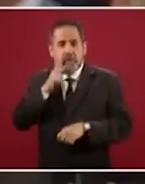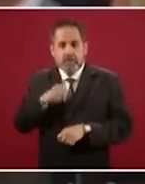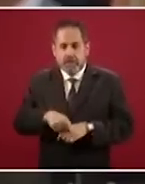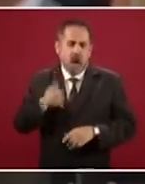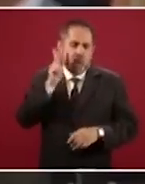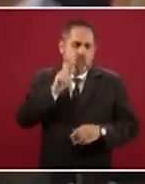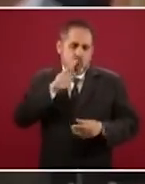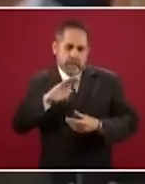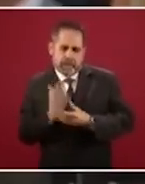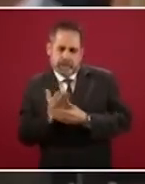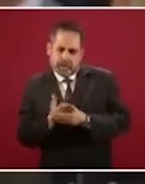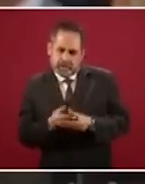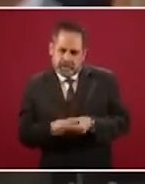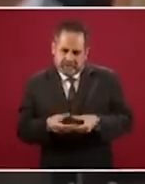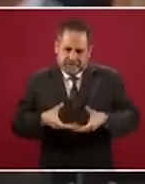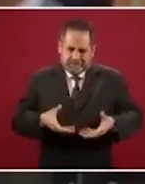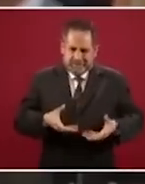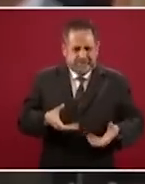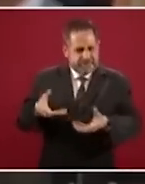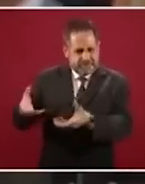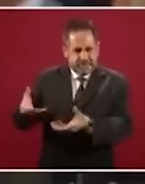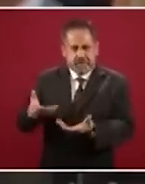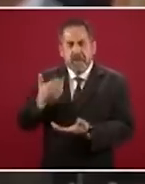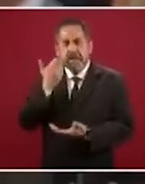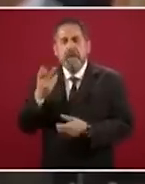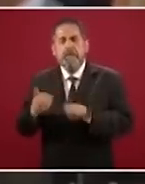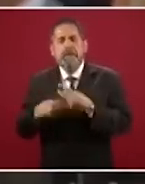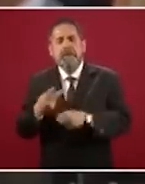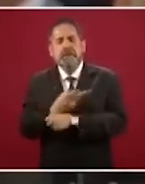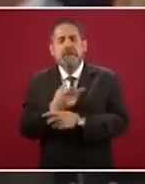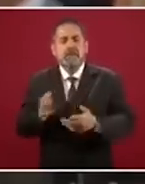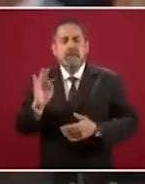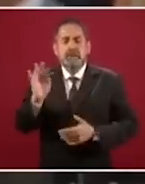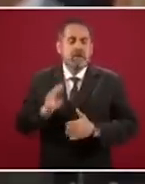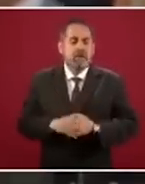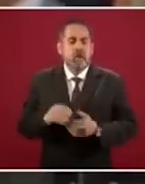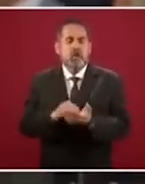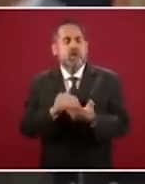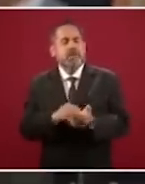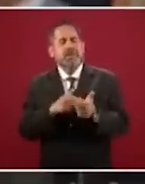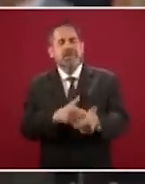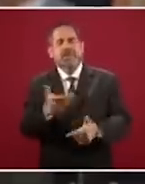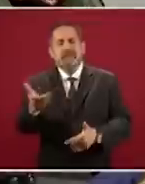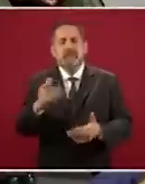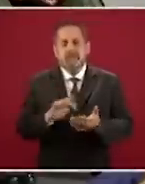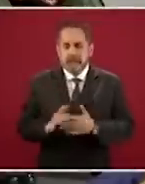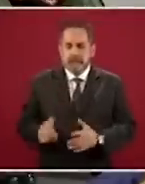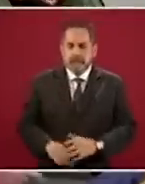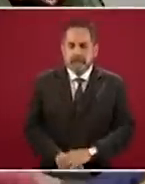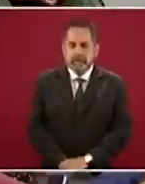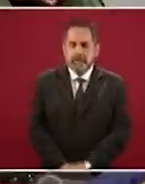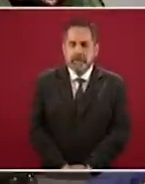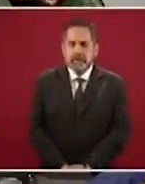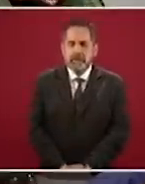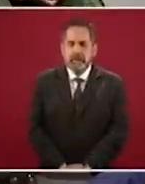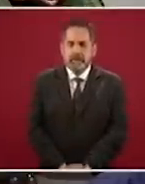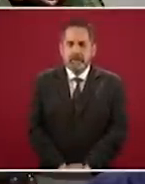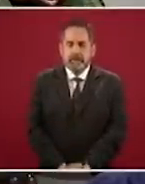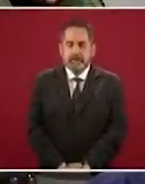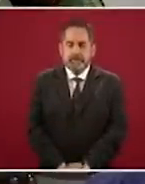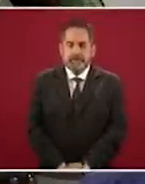las pruebas de todos ellos. ¿Qué va a pasar, señor presidente, si siguen todos ellos? Gracias. Pues